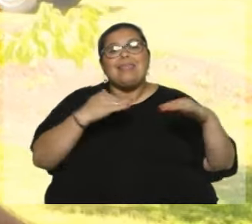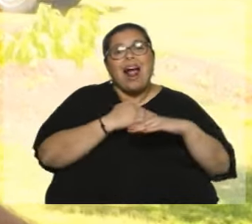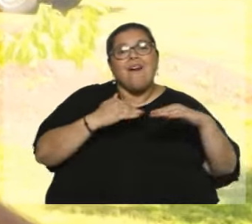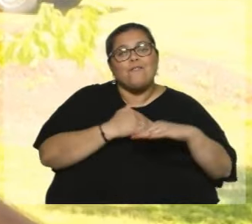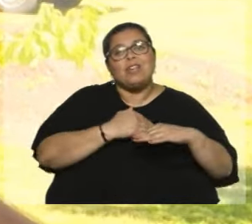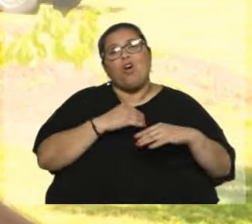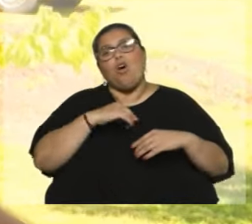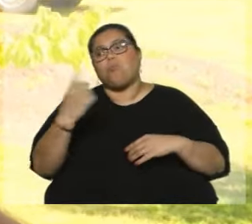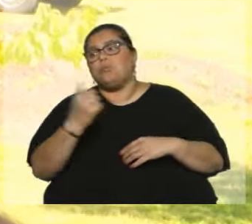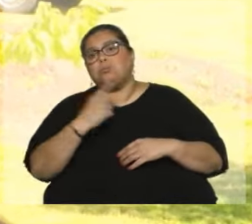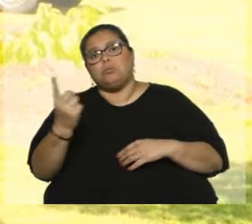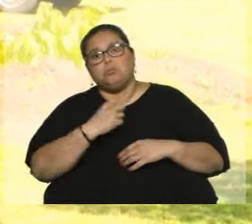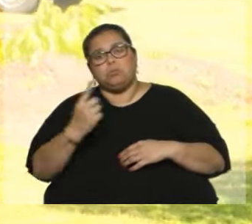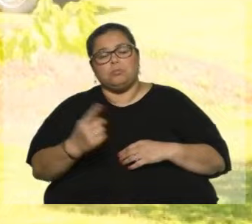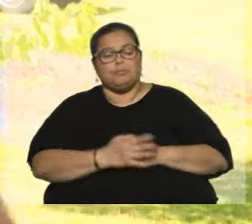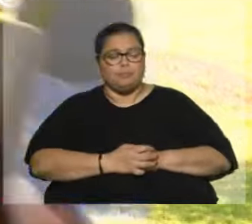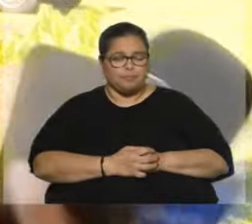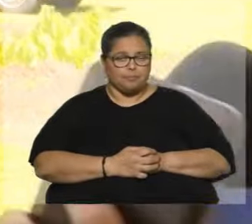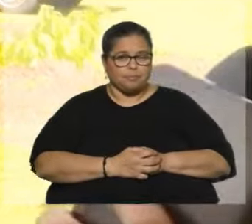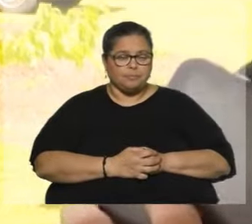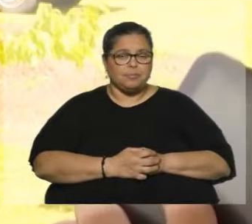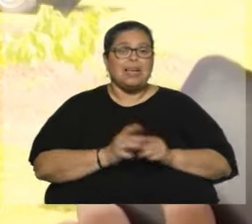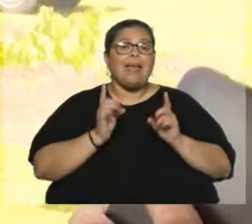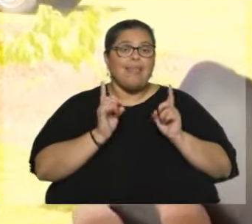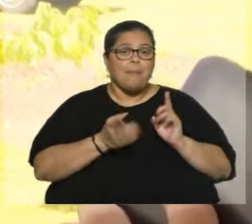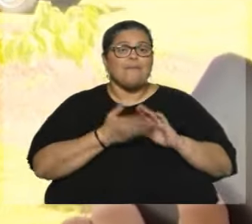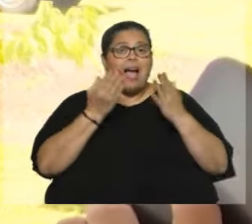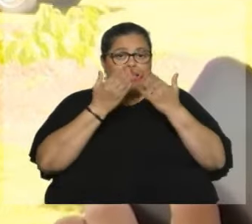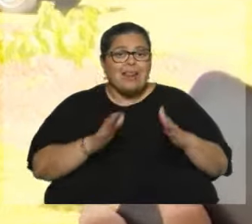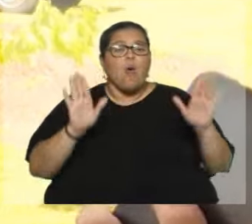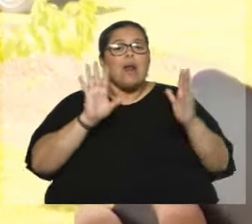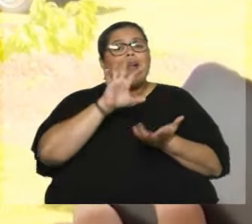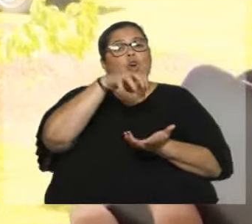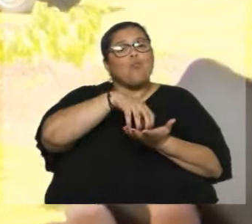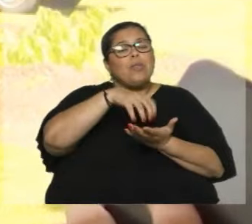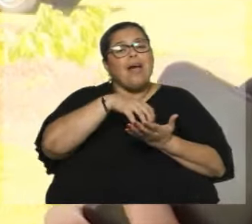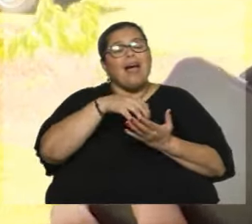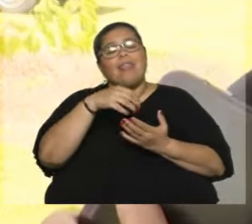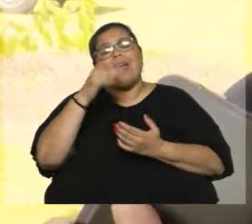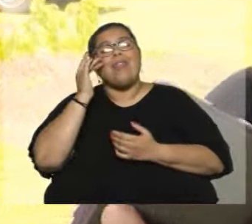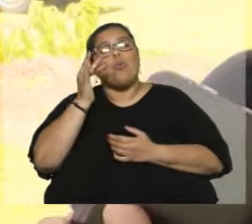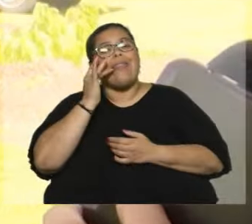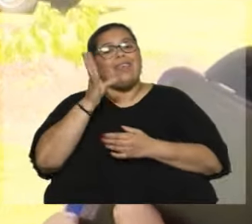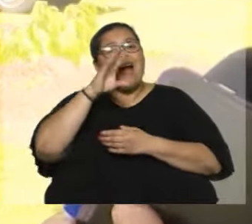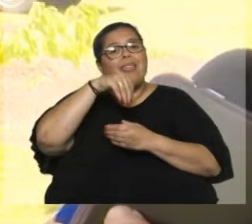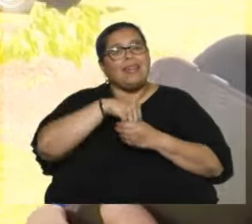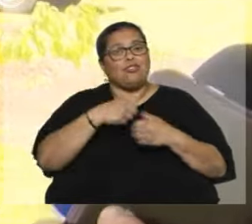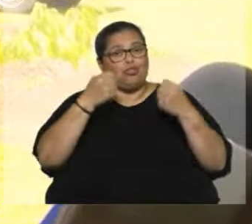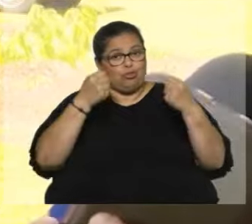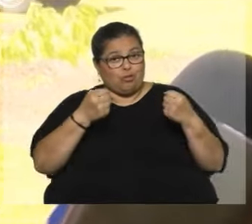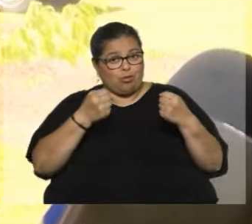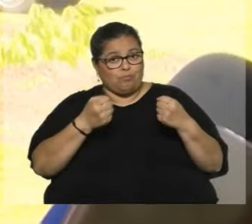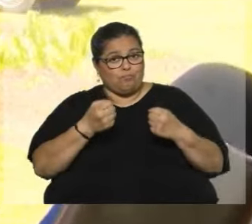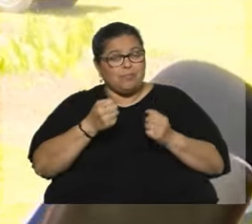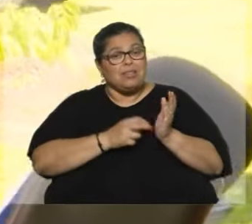desde el norte del país hacia el sur. También se va a inaugurar una comunidad educativa en la unidad de rehabilitación de Salto. El